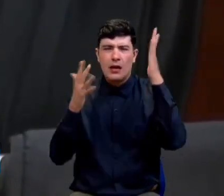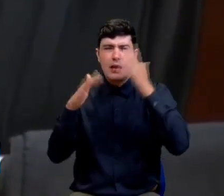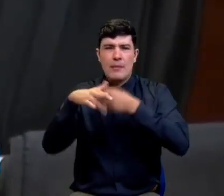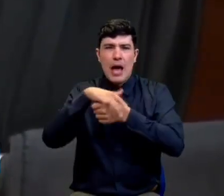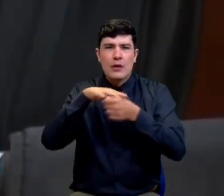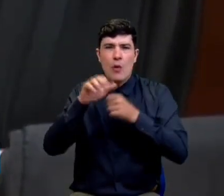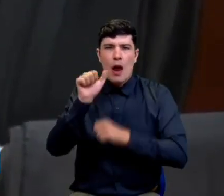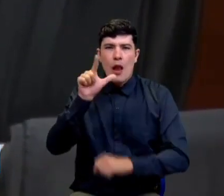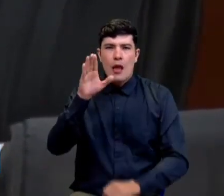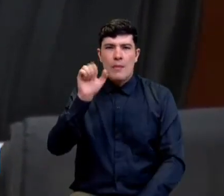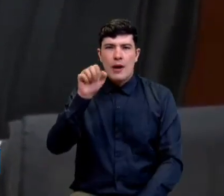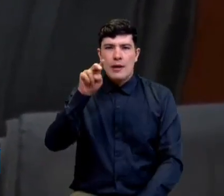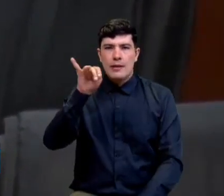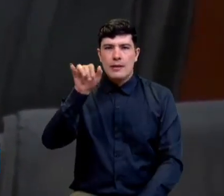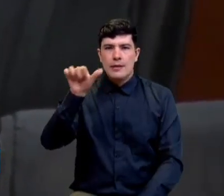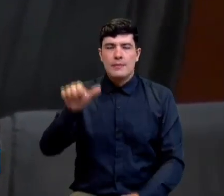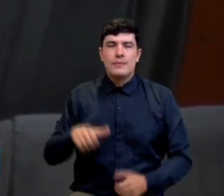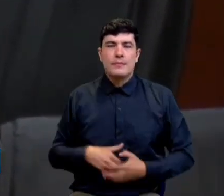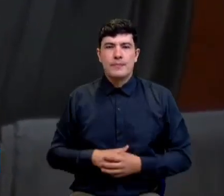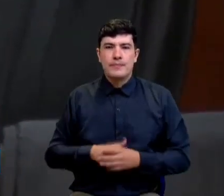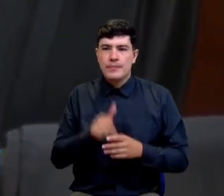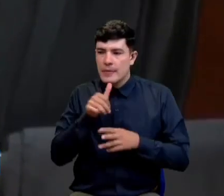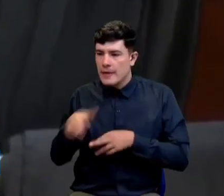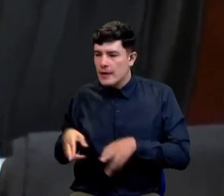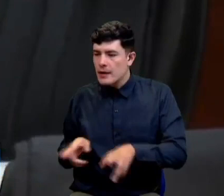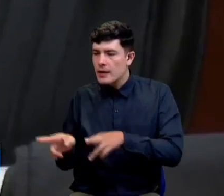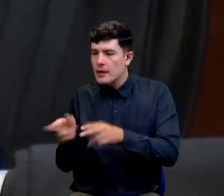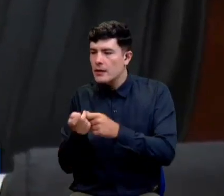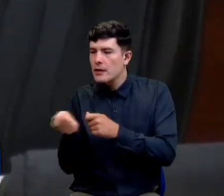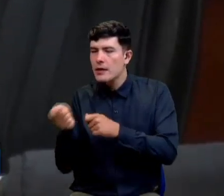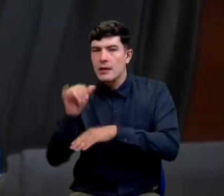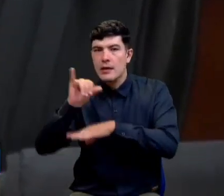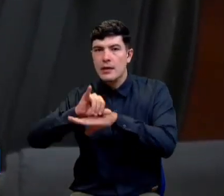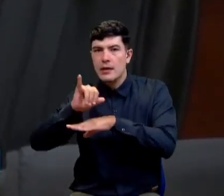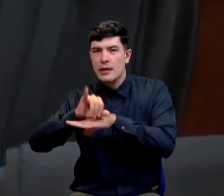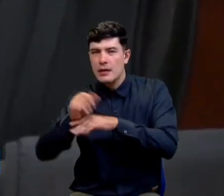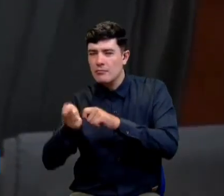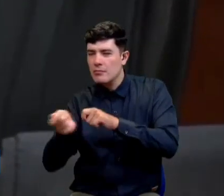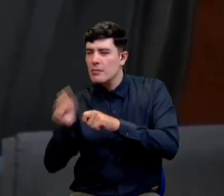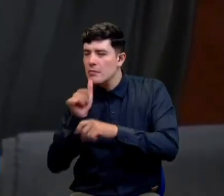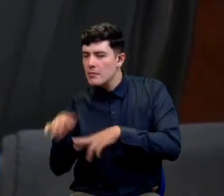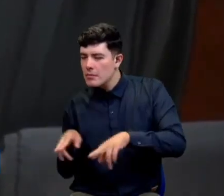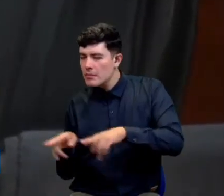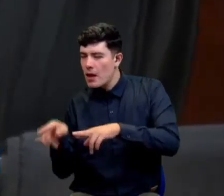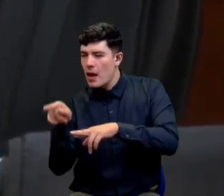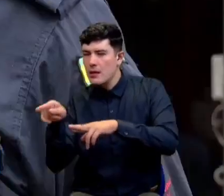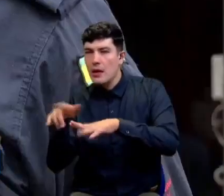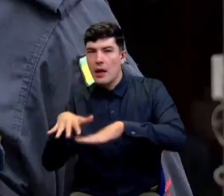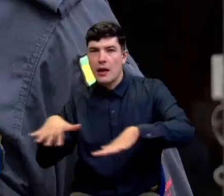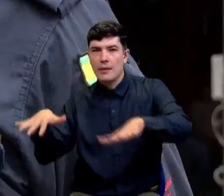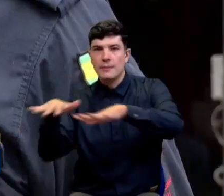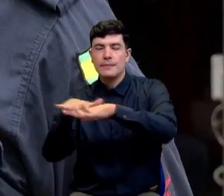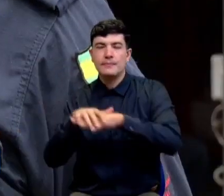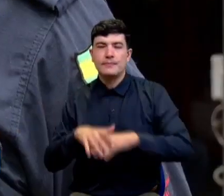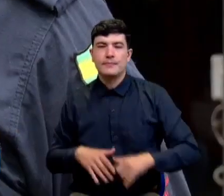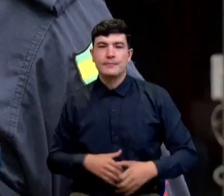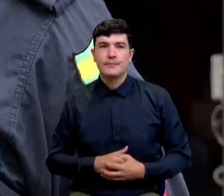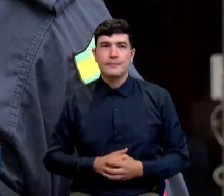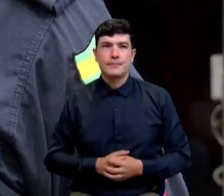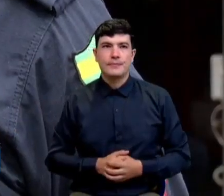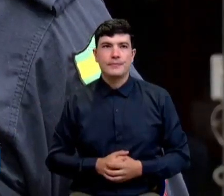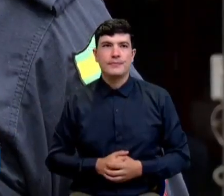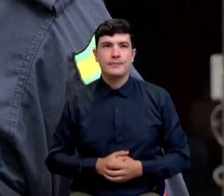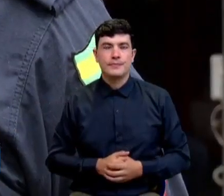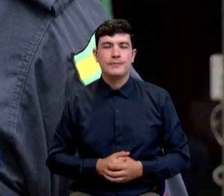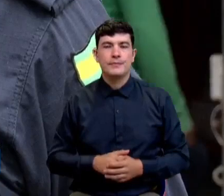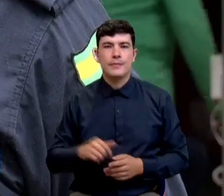Albania, en el sector de la quebrada de la iglesia, por un camino que se encuentra por la parte de arriba de la quebrada. La